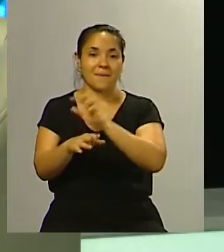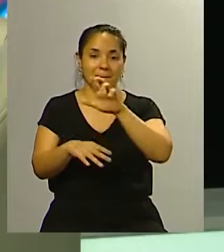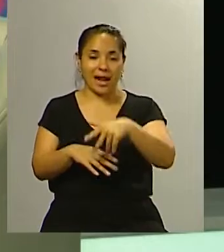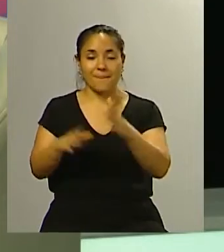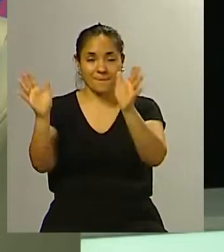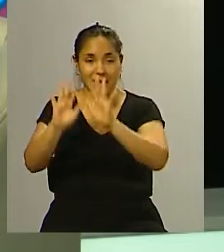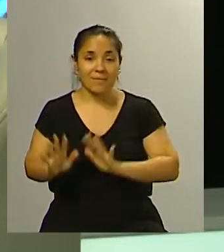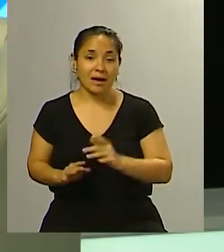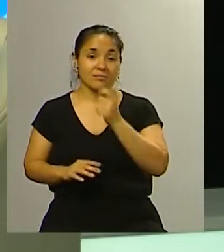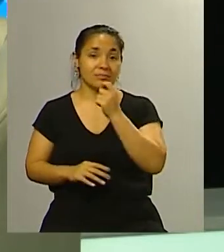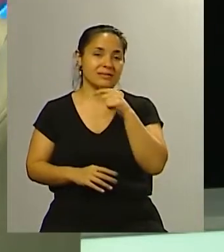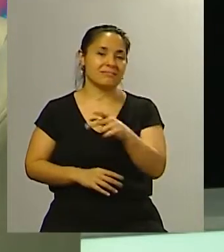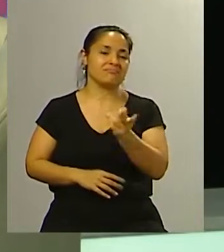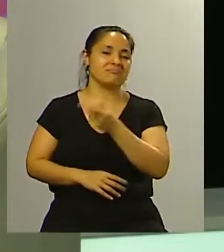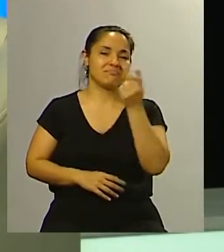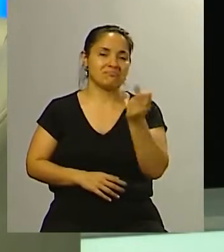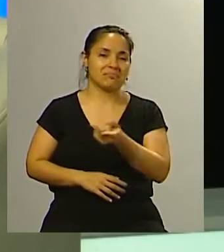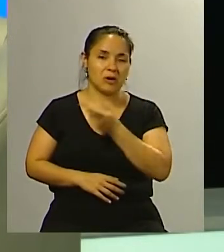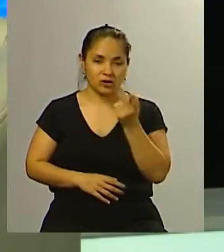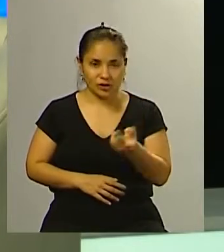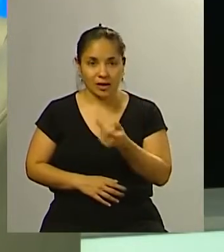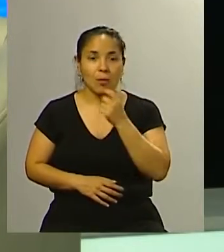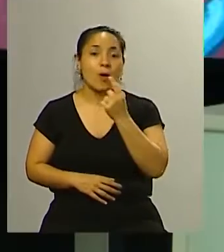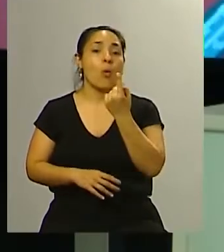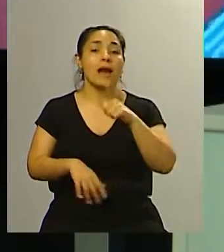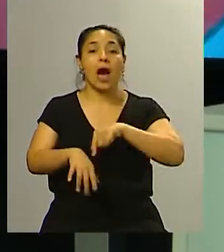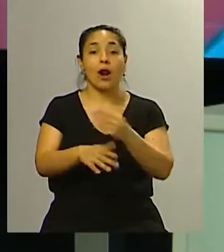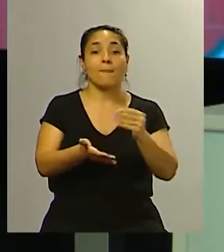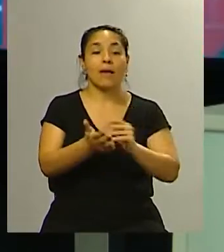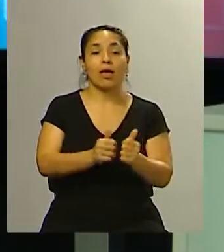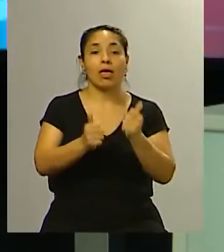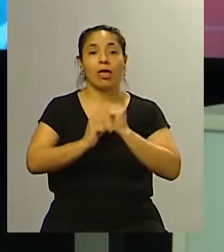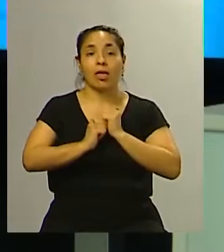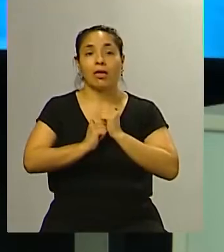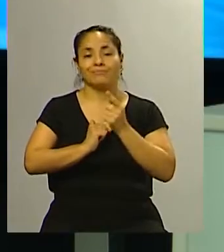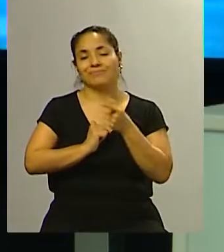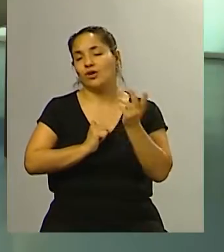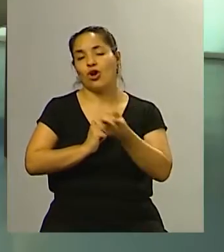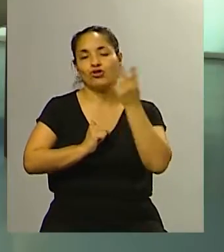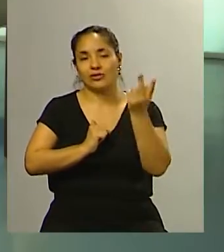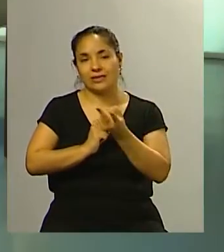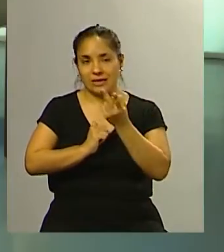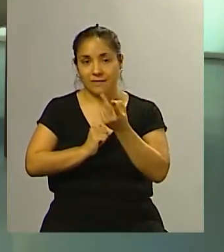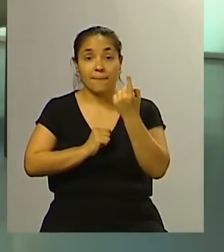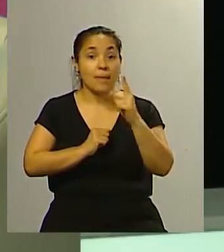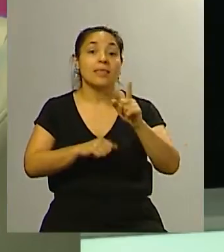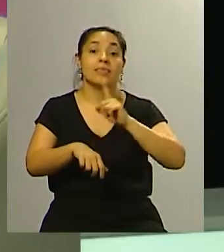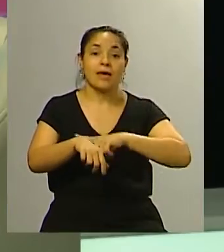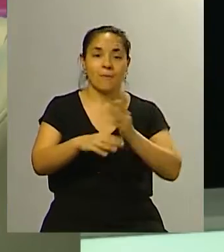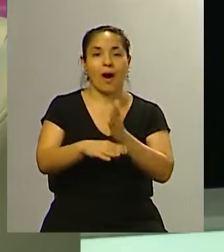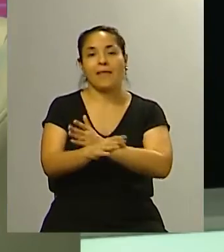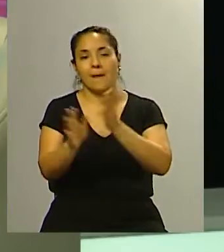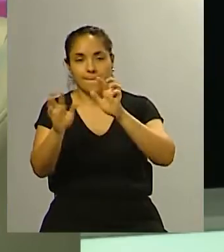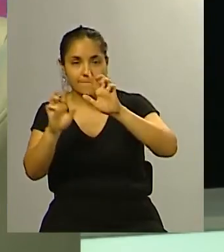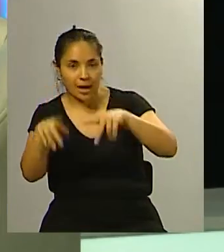no hacer nada, no tiene sentido. Pero si como es una nosotros hora lo planificamos, más en sí, porque sí no sirve. tiene sentido. Pero un tiempo extra planificado, como es